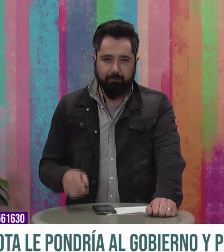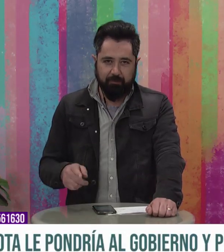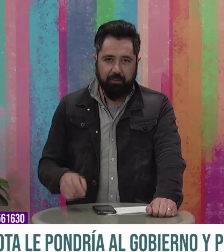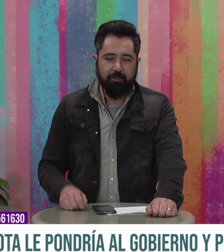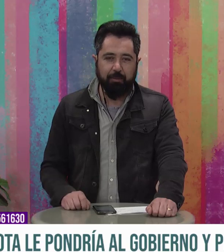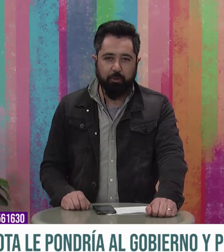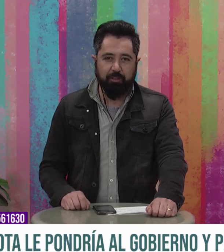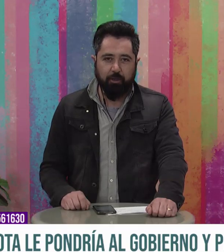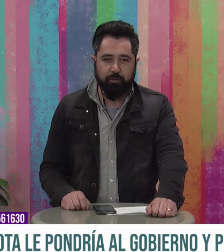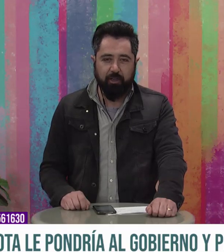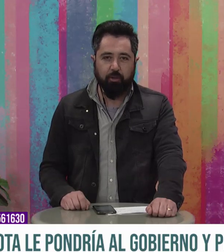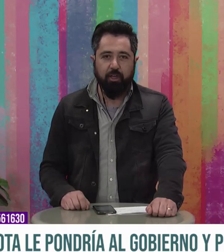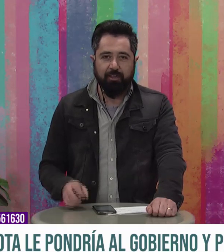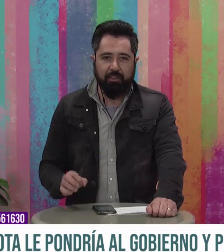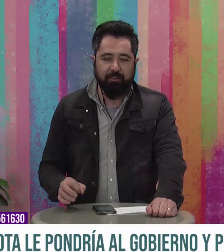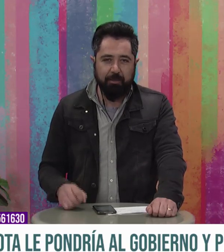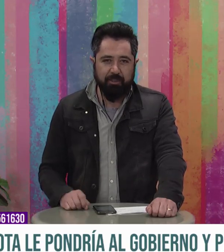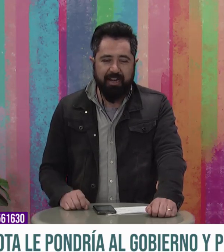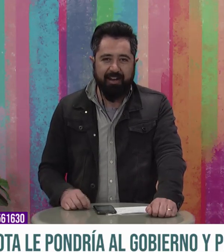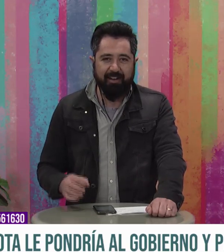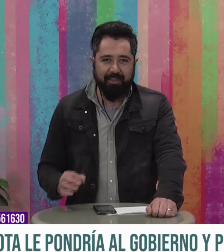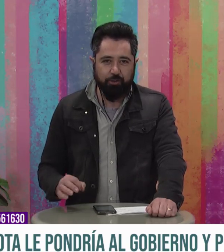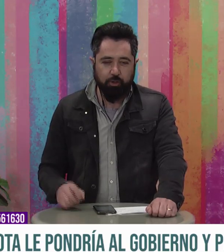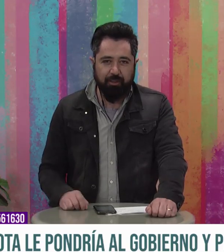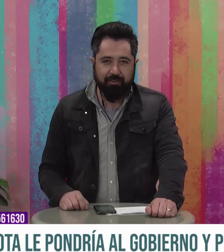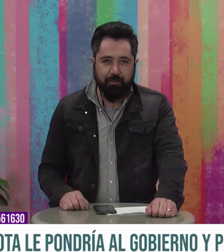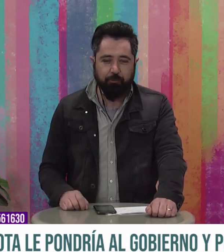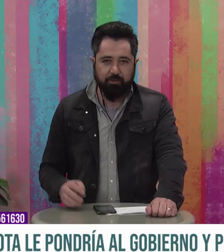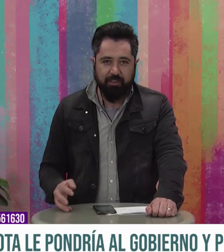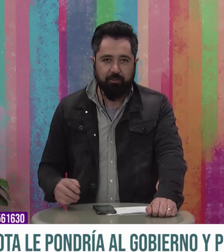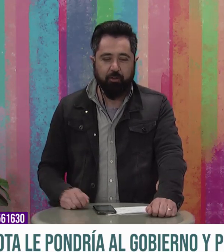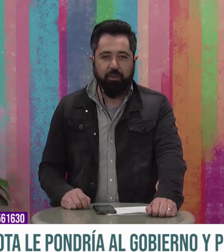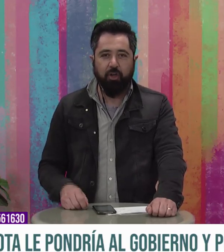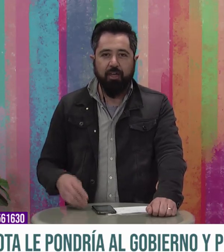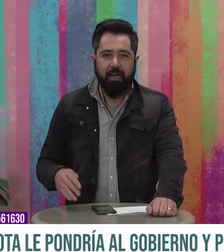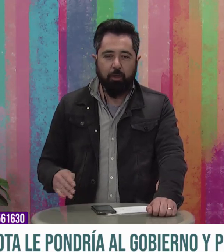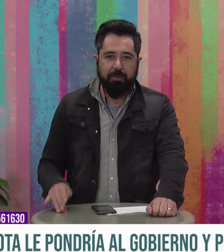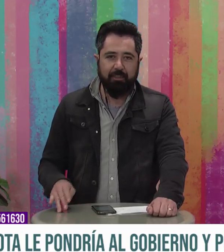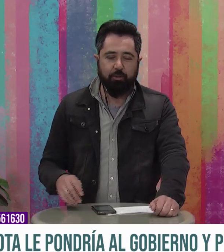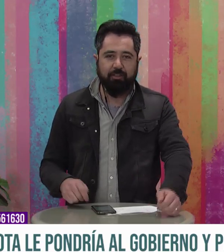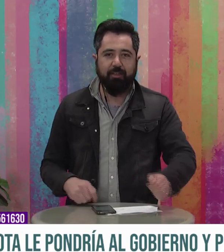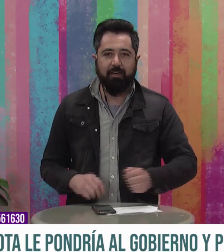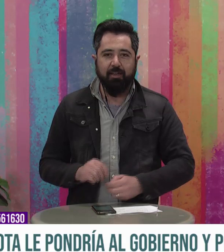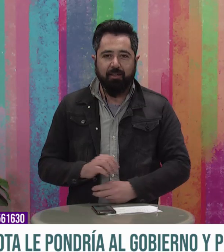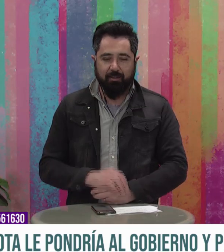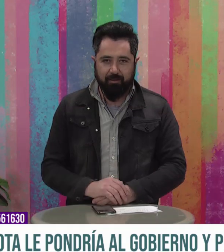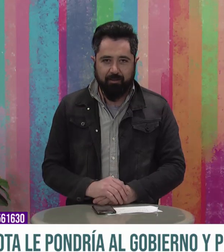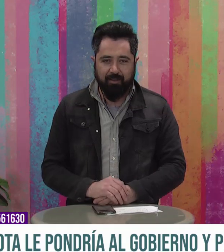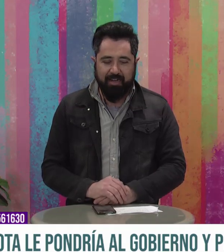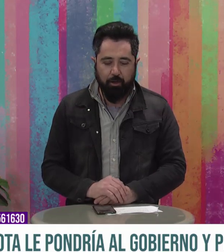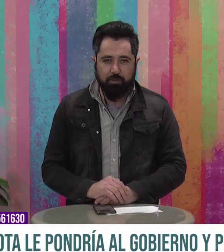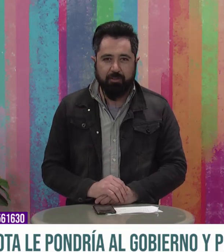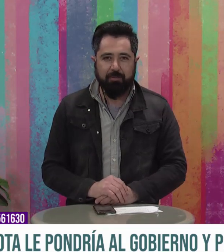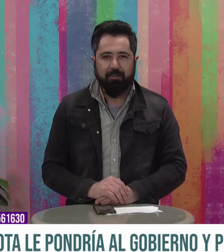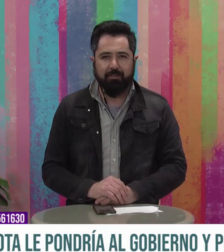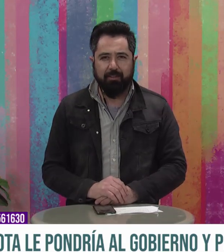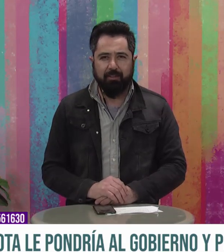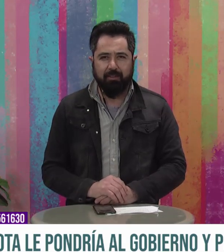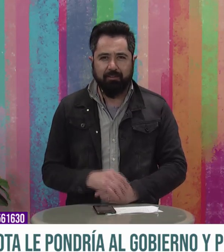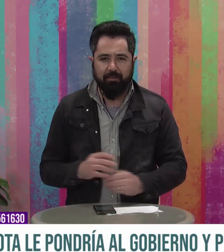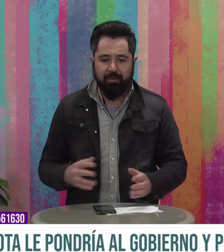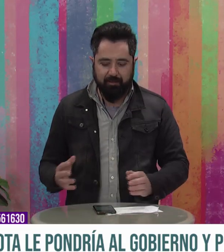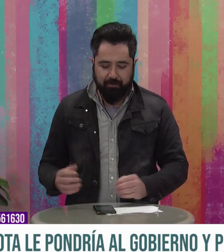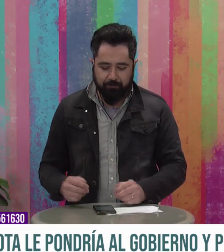732-56-1630. ¿Qué nota le pone usted al gobierno? ¿Qué nota le pone a las reacciones de los voceros del gobierno, a los ministros? Ayer en la noche,